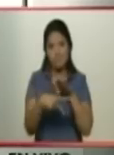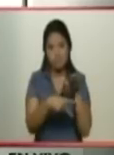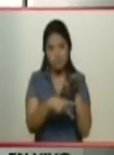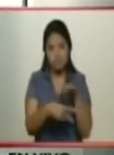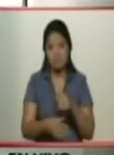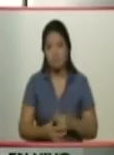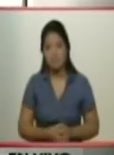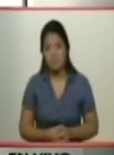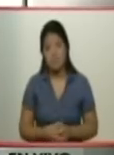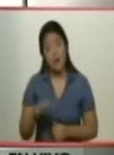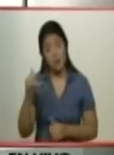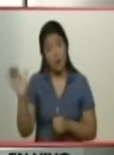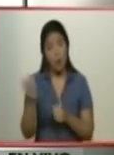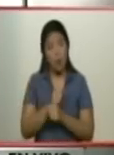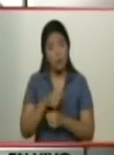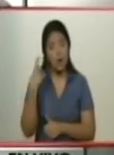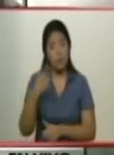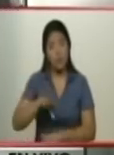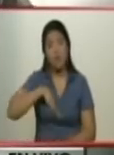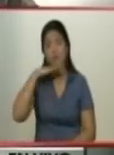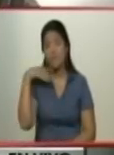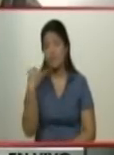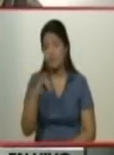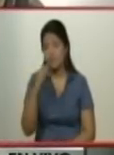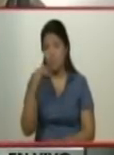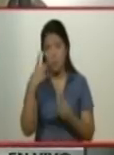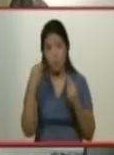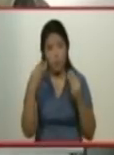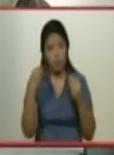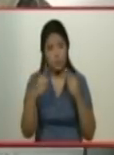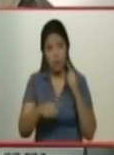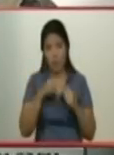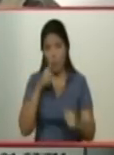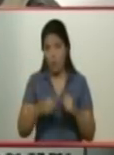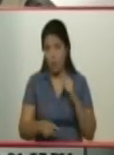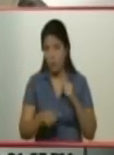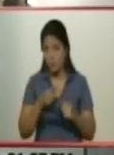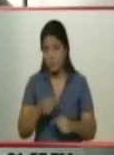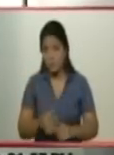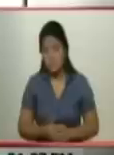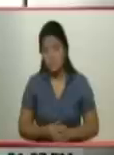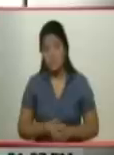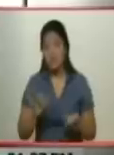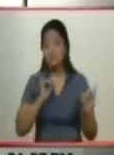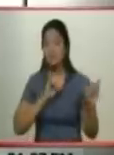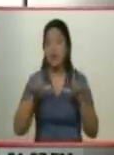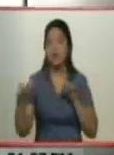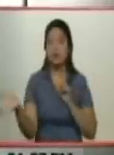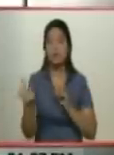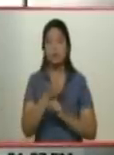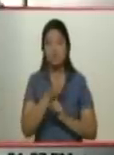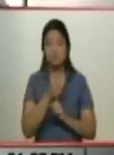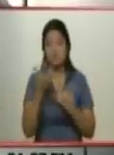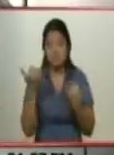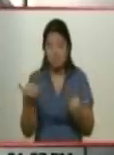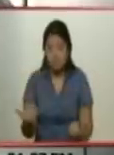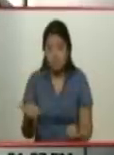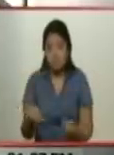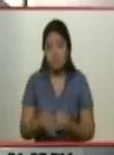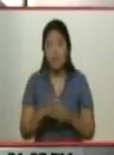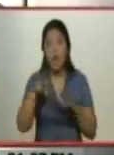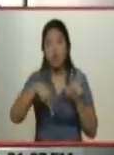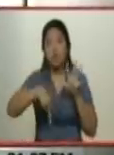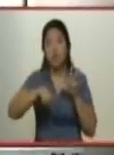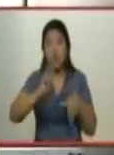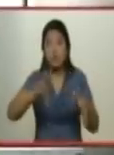ahí hemos encontrado gran cantidad de material hemos recuperado inmediatamente 12